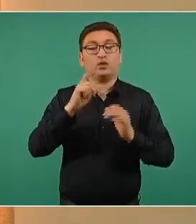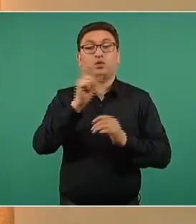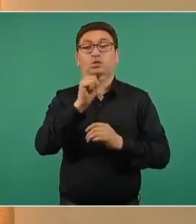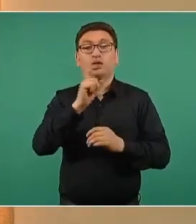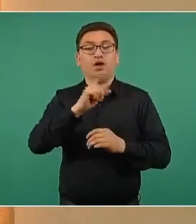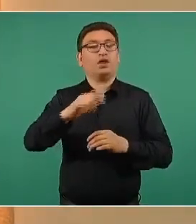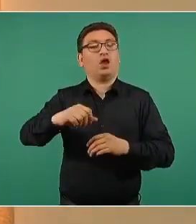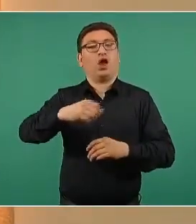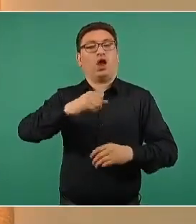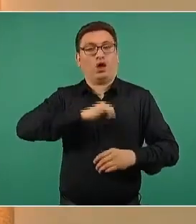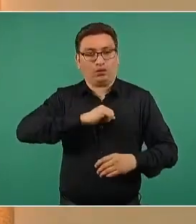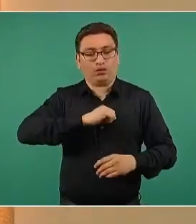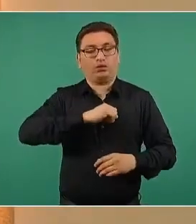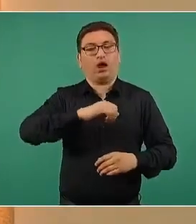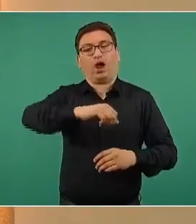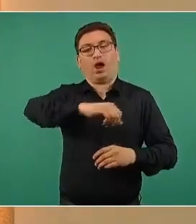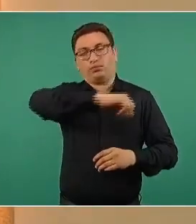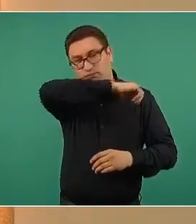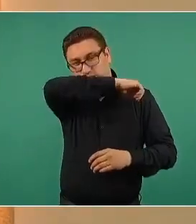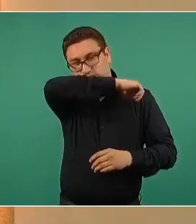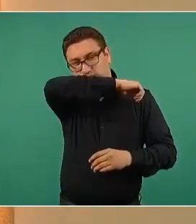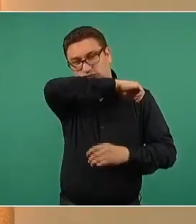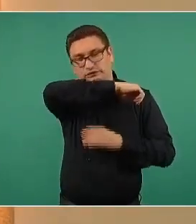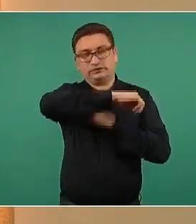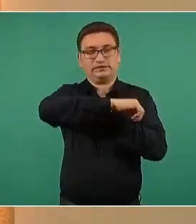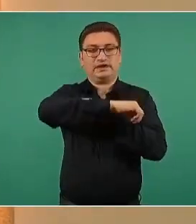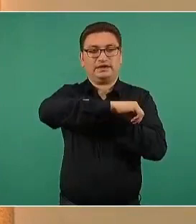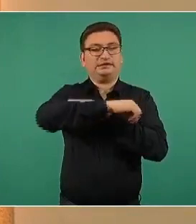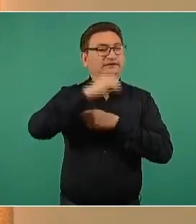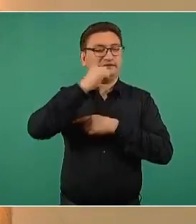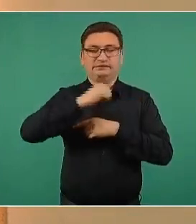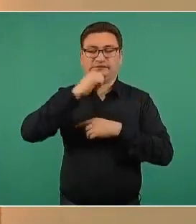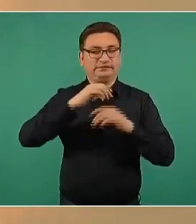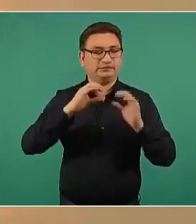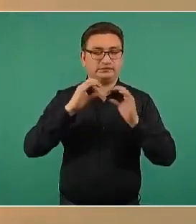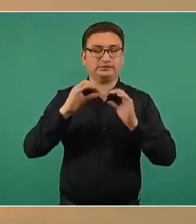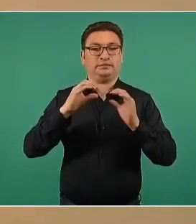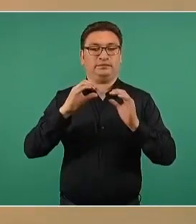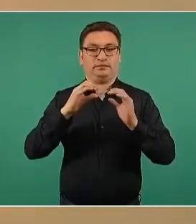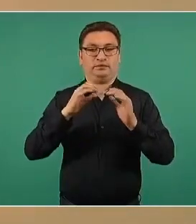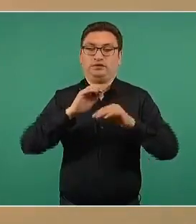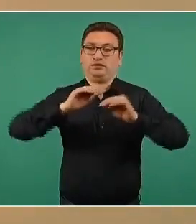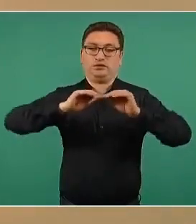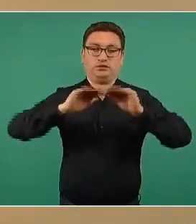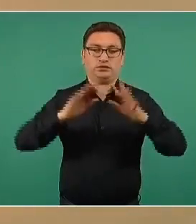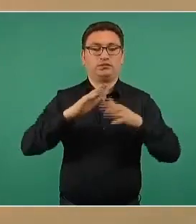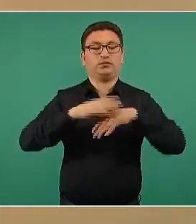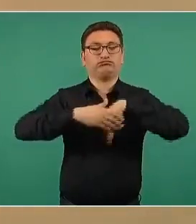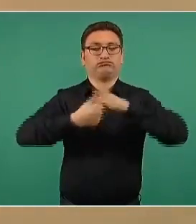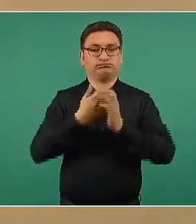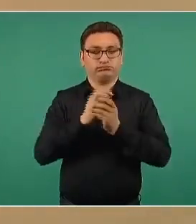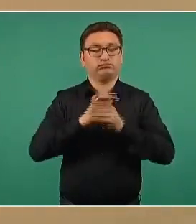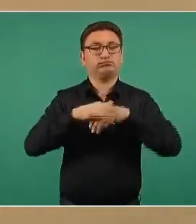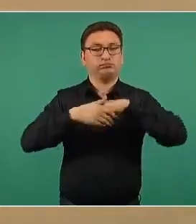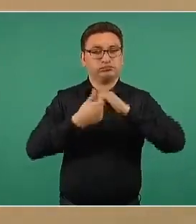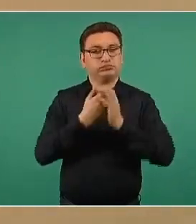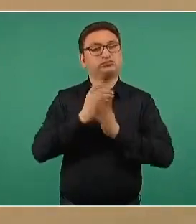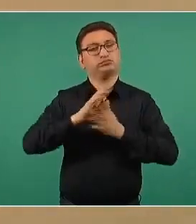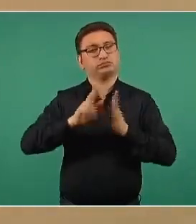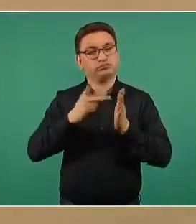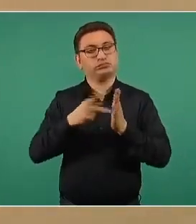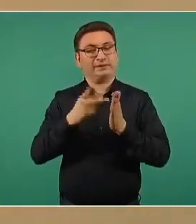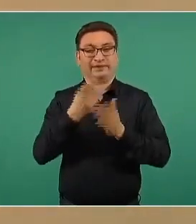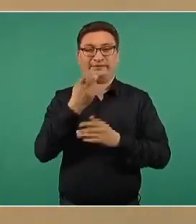cubrirse, ¿no?, al toser o al estornudar con la parte interna del codo, y sobre todo el lavado de manos. Esto es sumamente